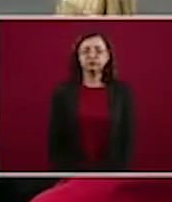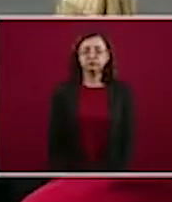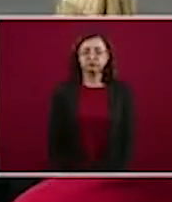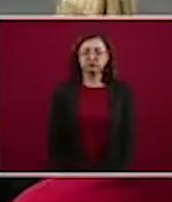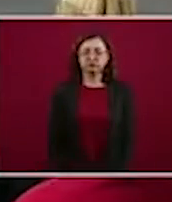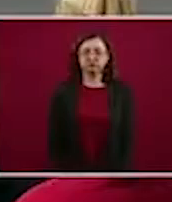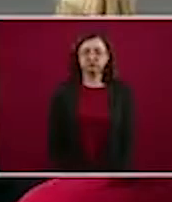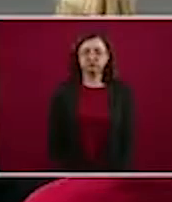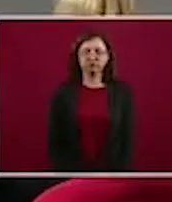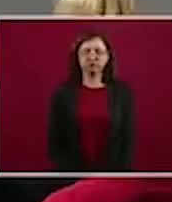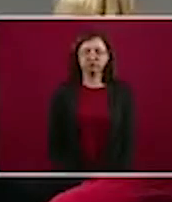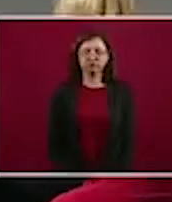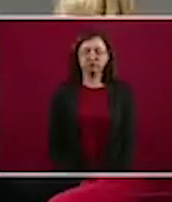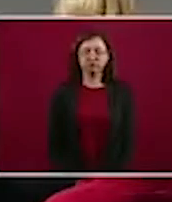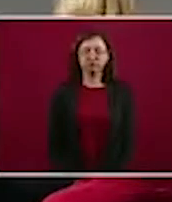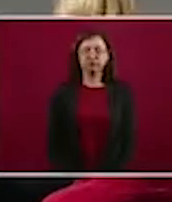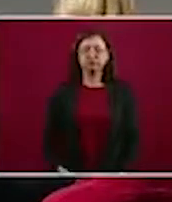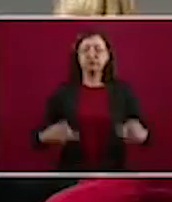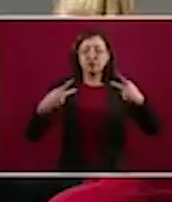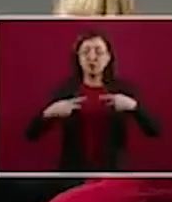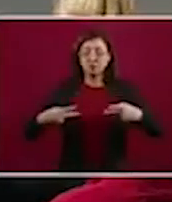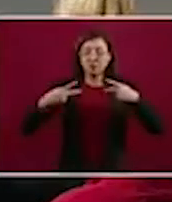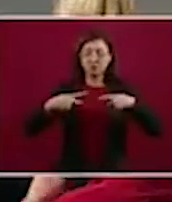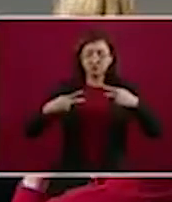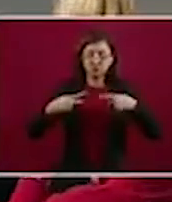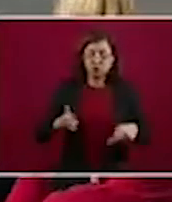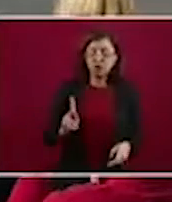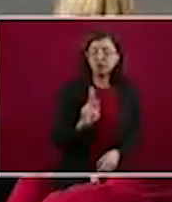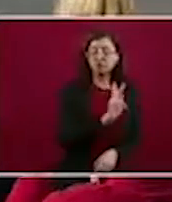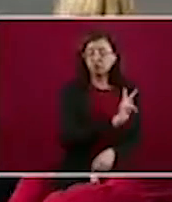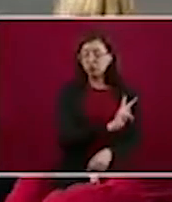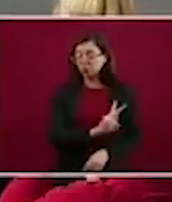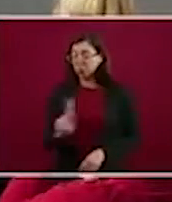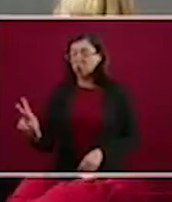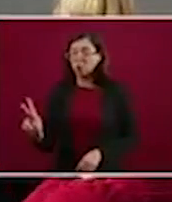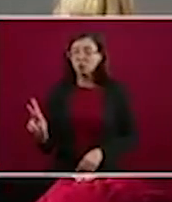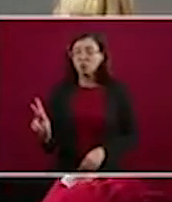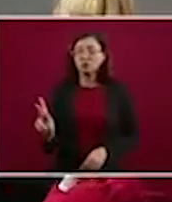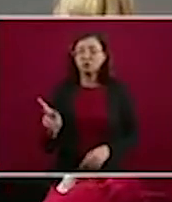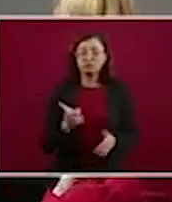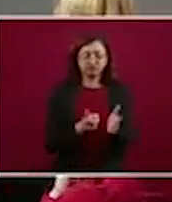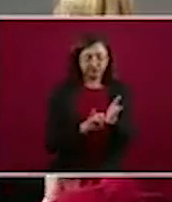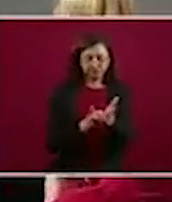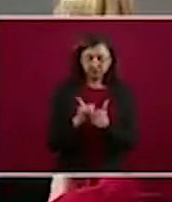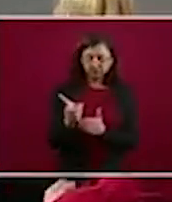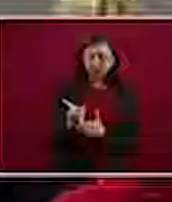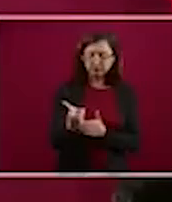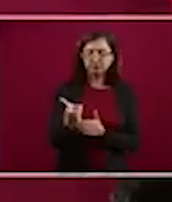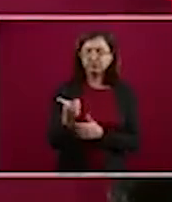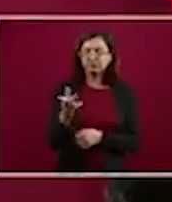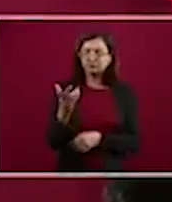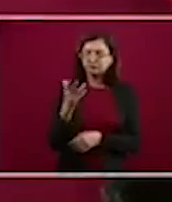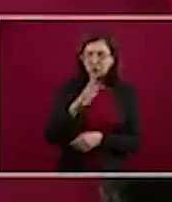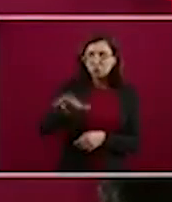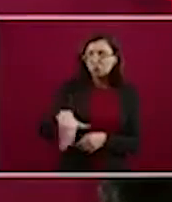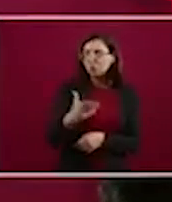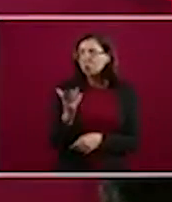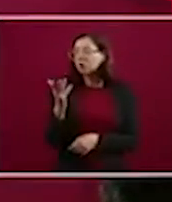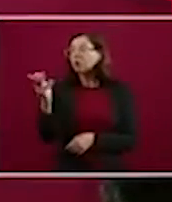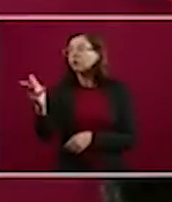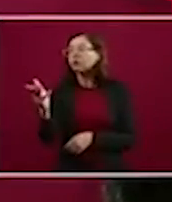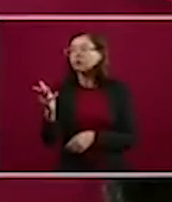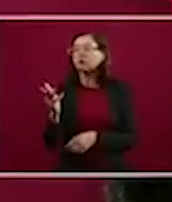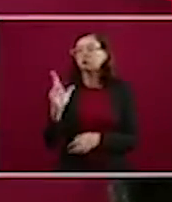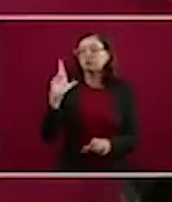participó en convenciones sobre el asilo y nos apegamos a esas dos una del siglo pasado en la habana y otra del 50 en caracas lo